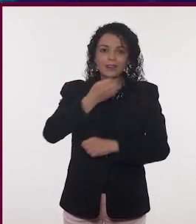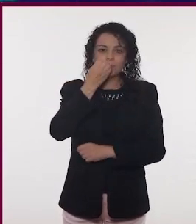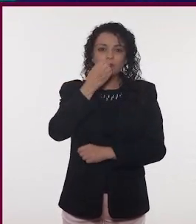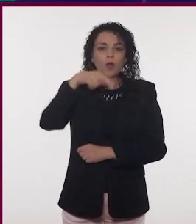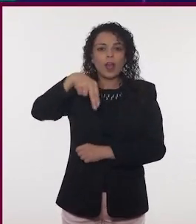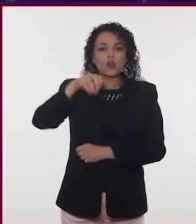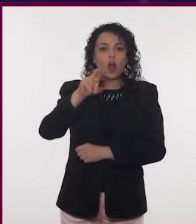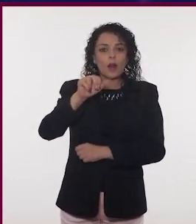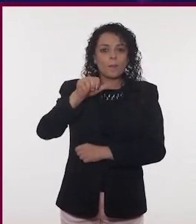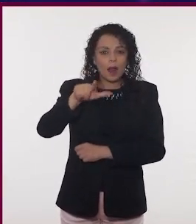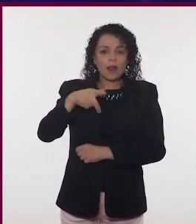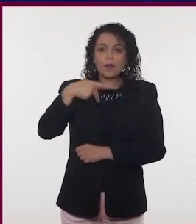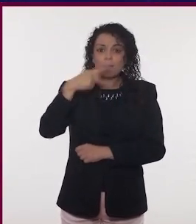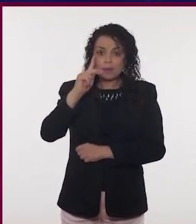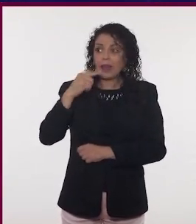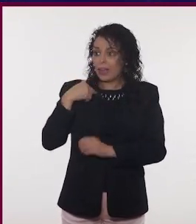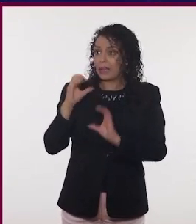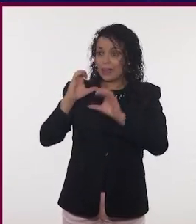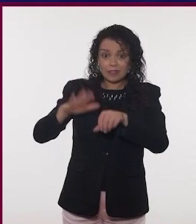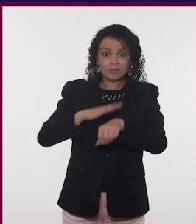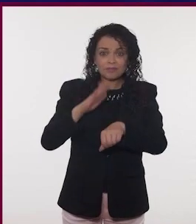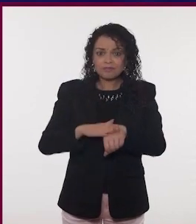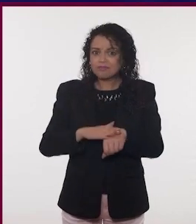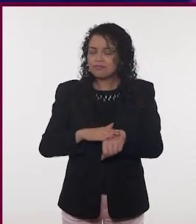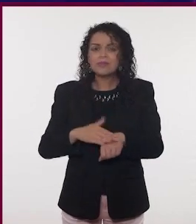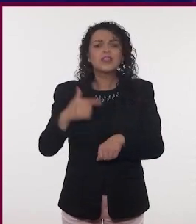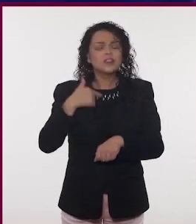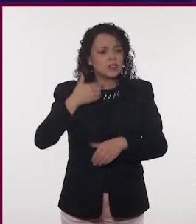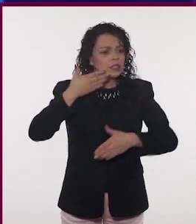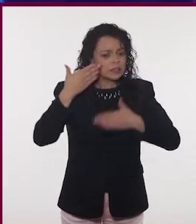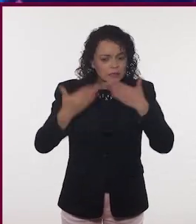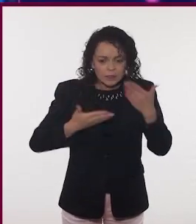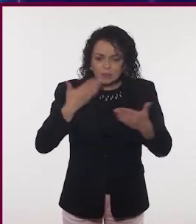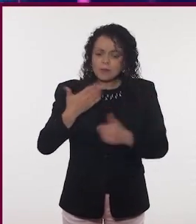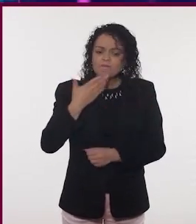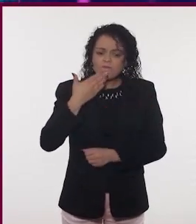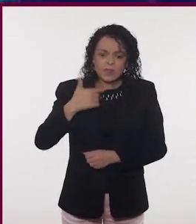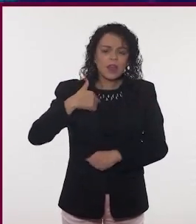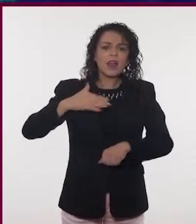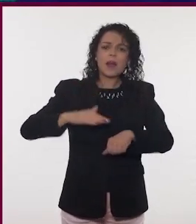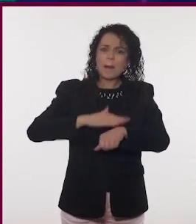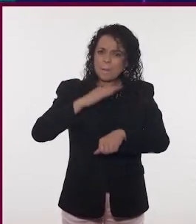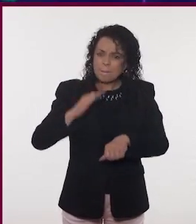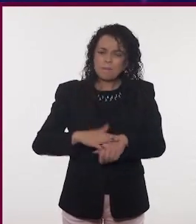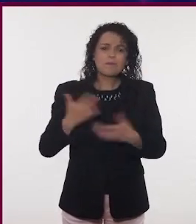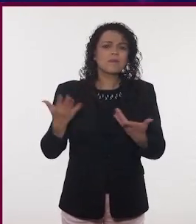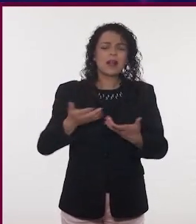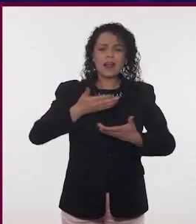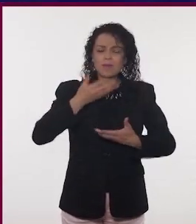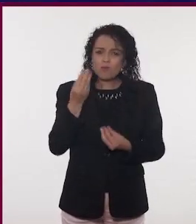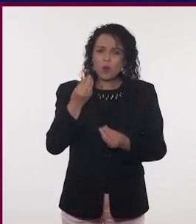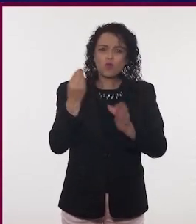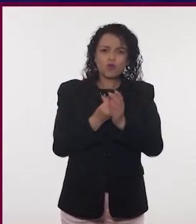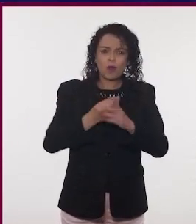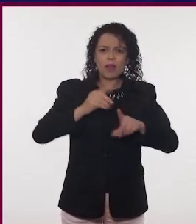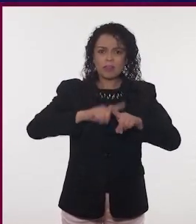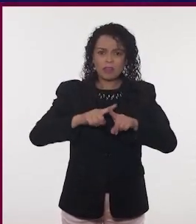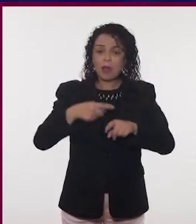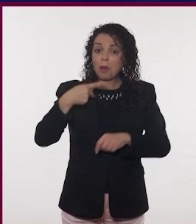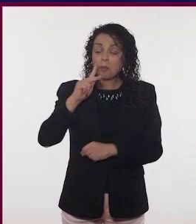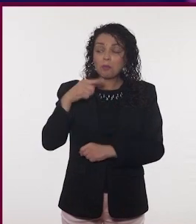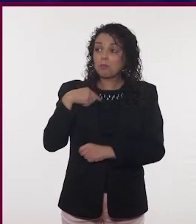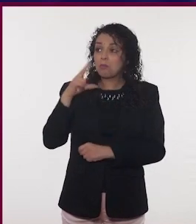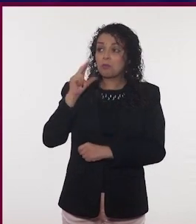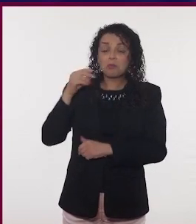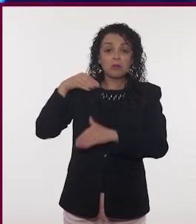fue muy bien en el examen, me preparé, pero no me quedé. Lo hice incluso por segunda vez. Entre tanto, pues estuve estudiando